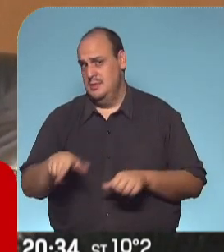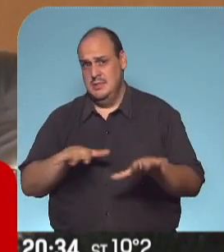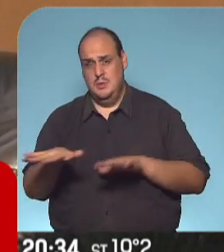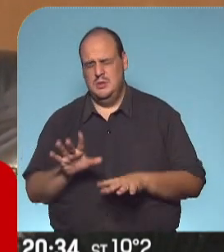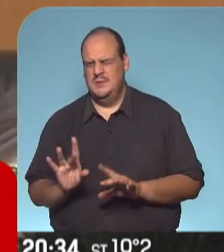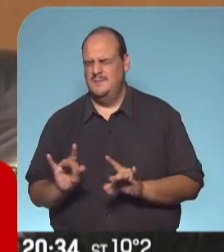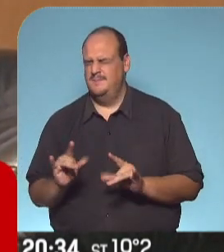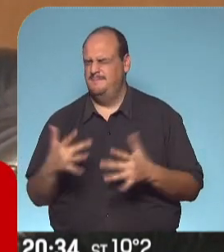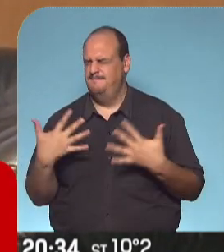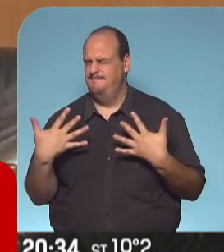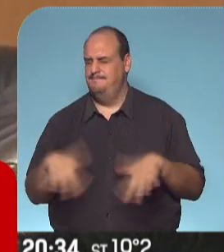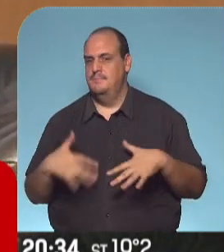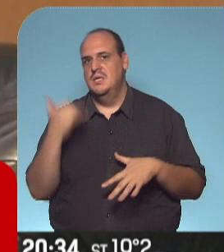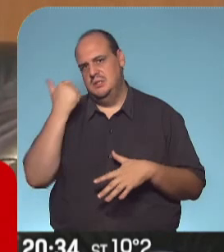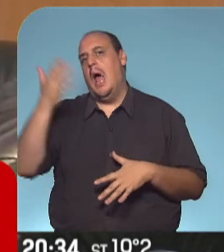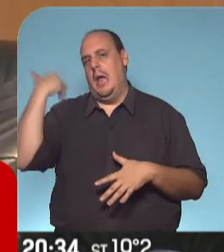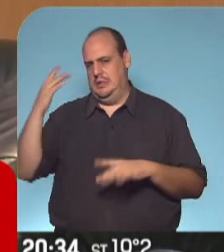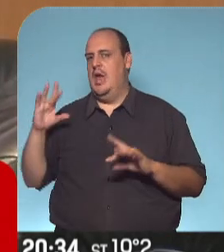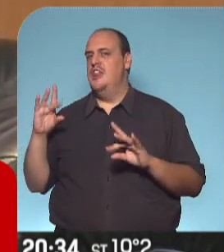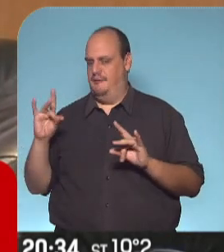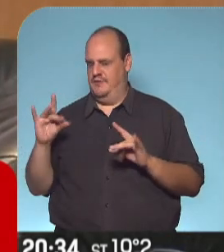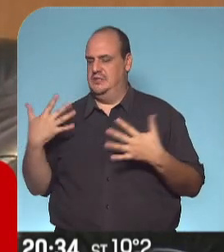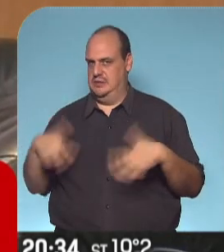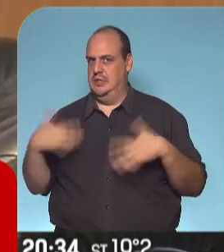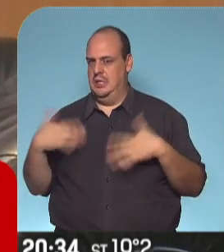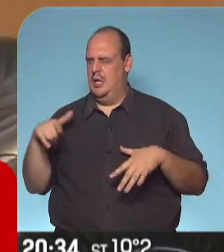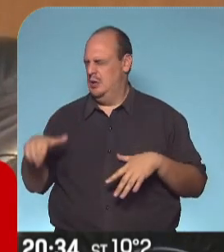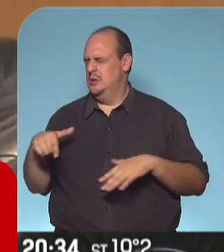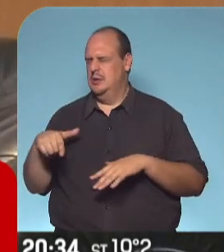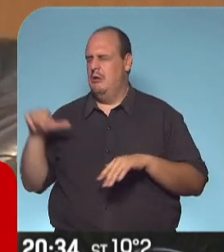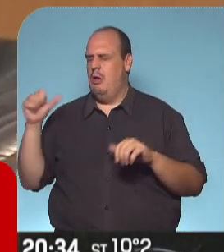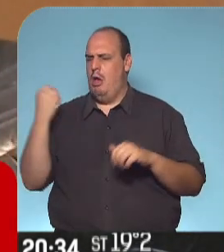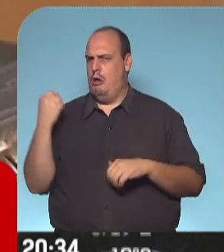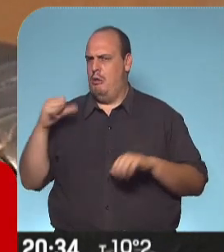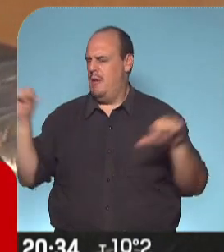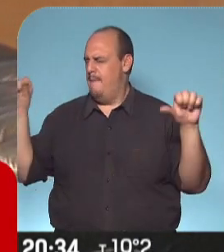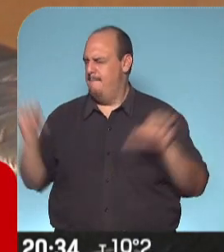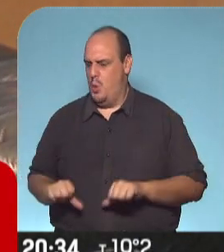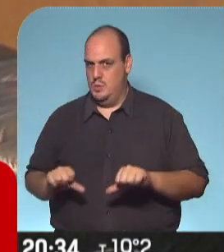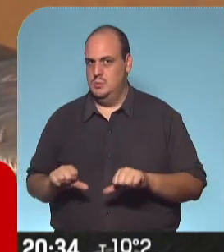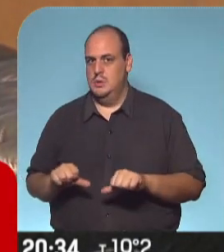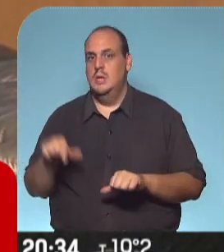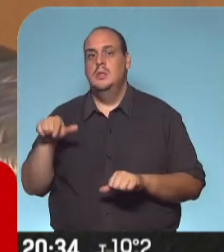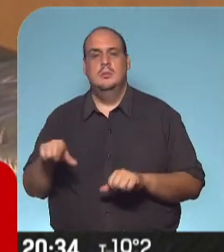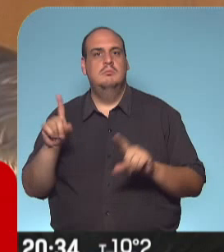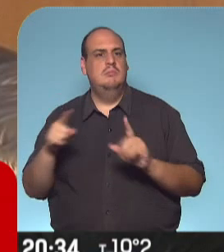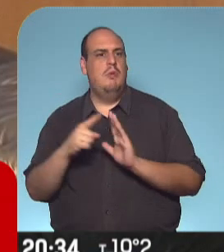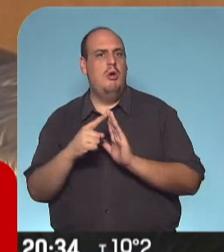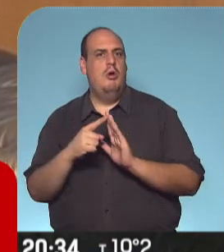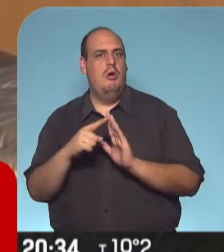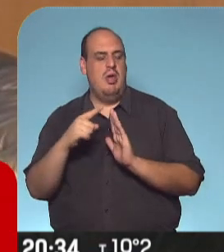dura. Ya lo estábamos viviendo una crisis macroeconómica profunda. Todos los indicadores económicos y sociales